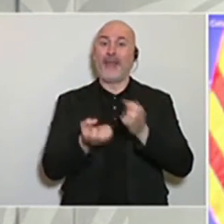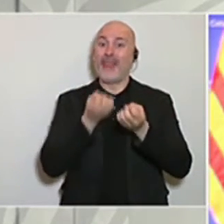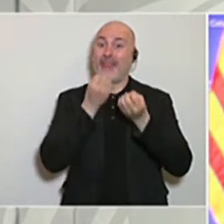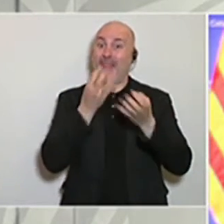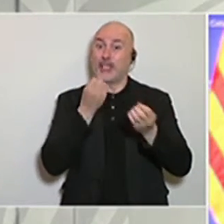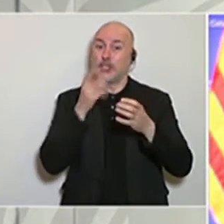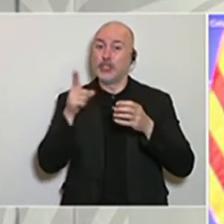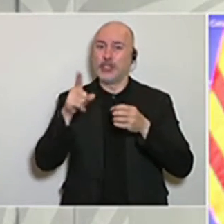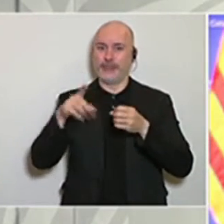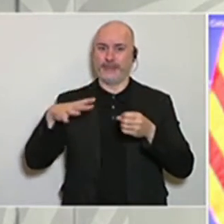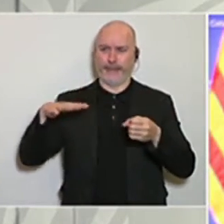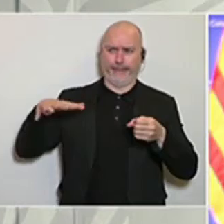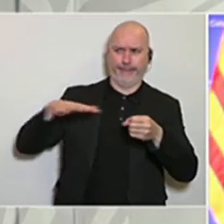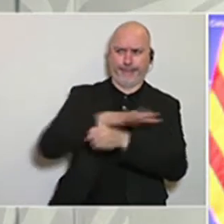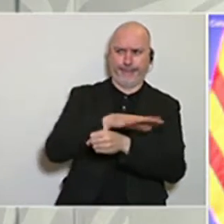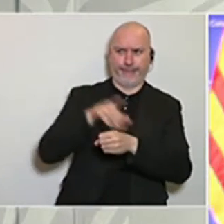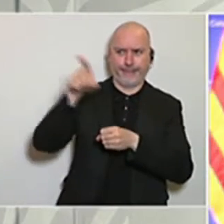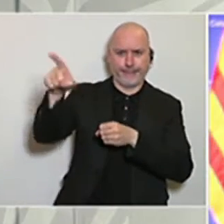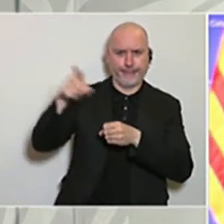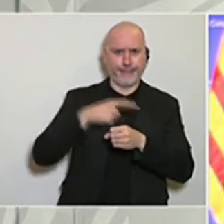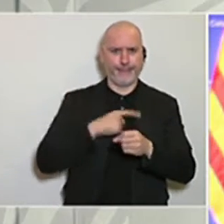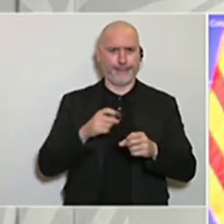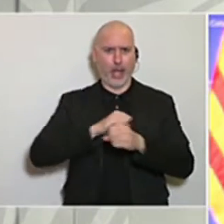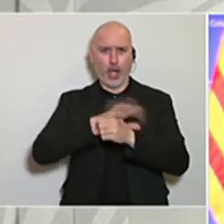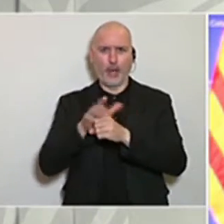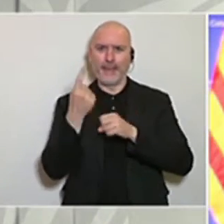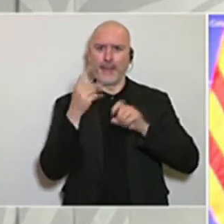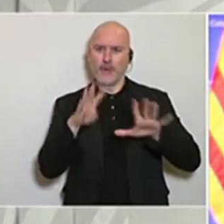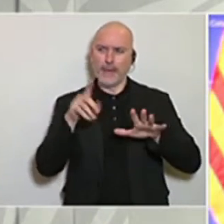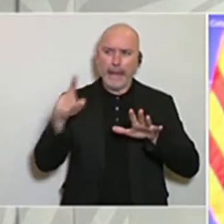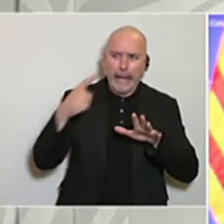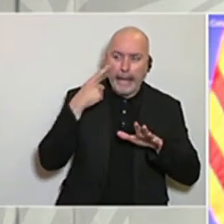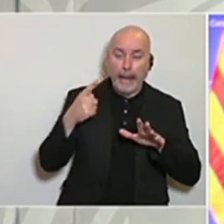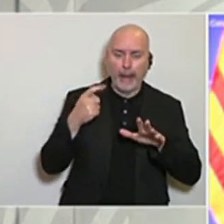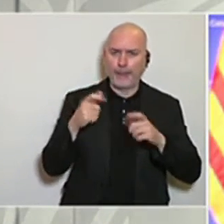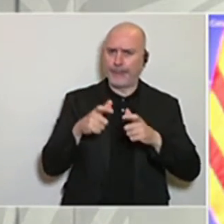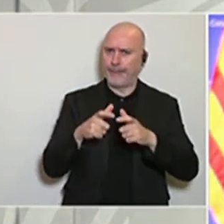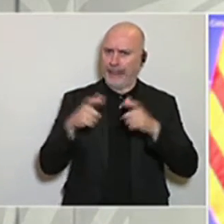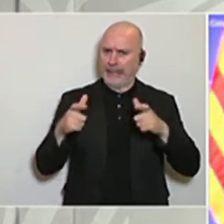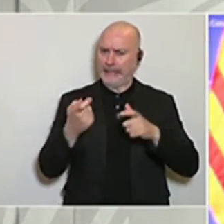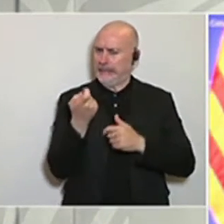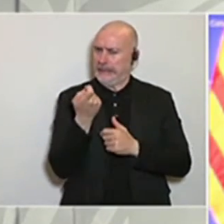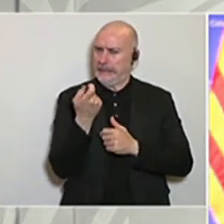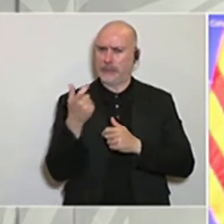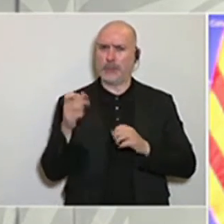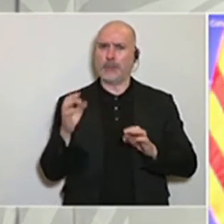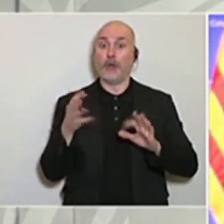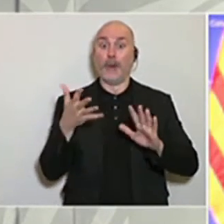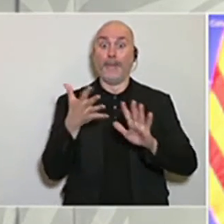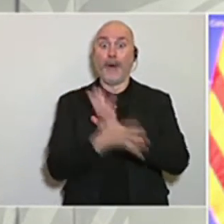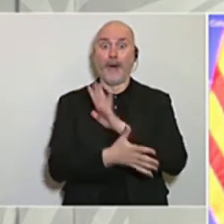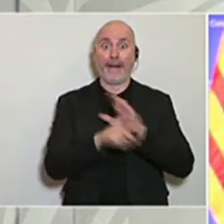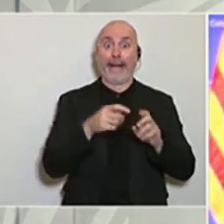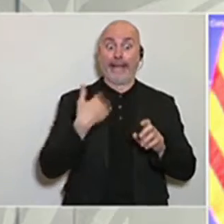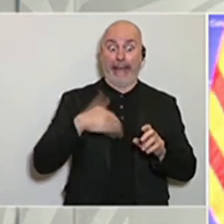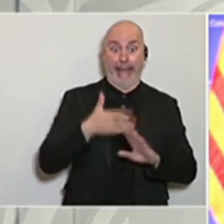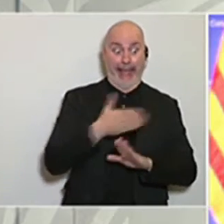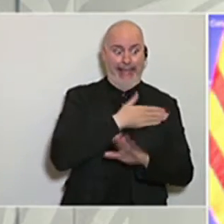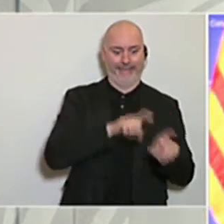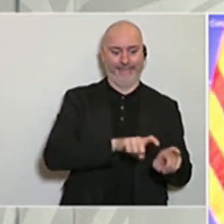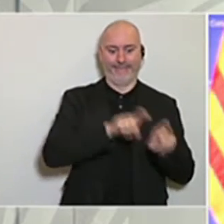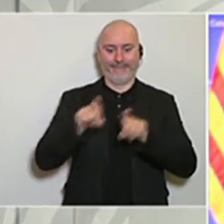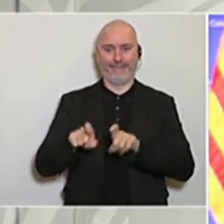de incidencia de la COVID-19 en esta región pues se han visto que se han incrementado desde que se hizo efectivo el pase